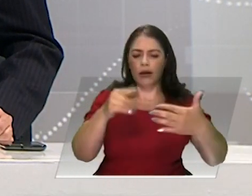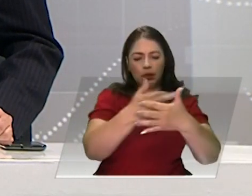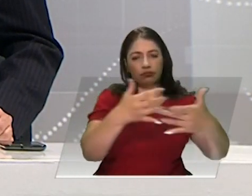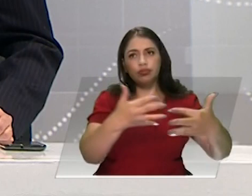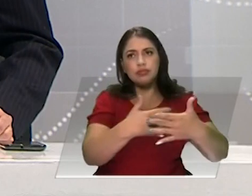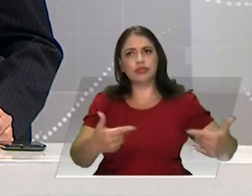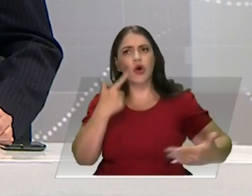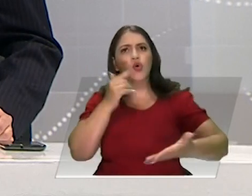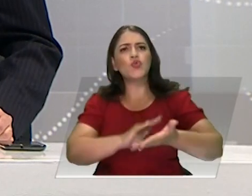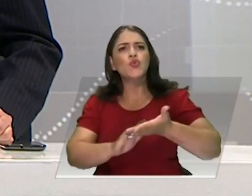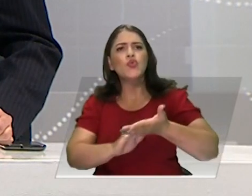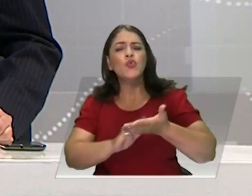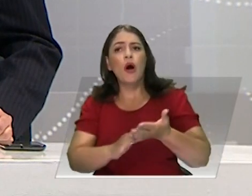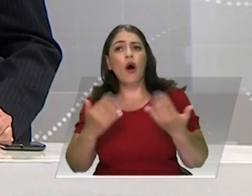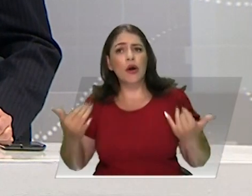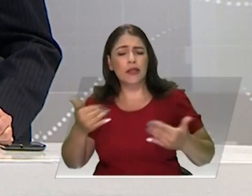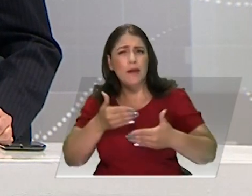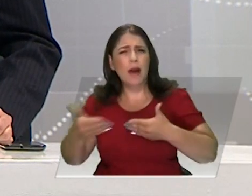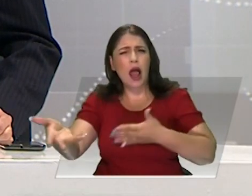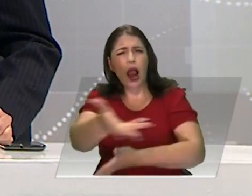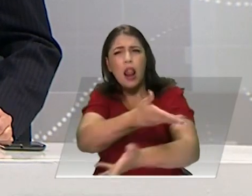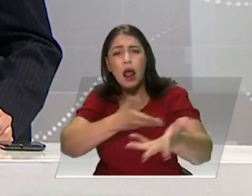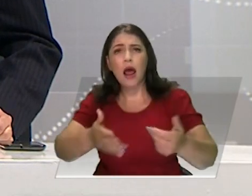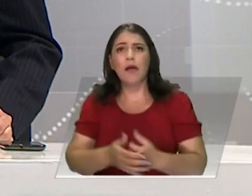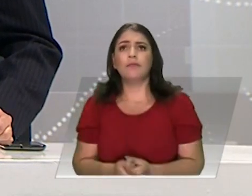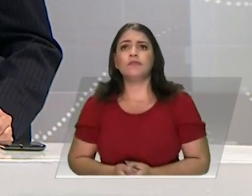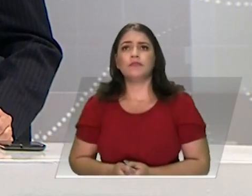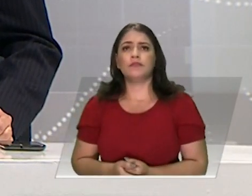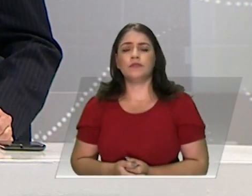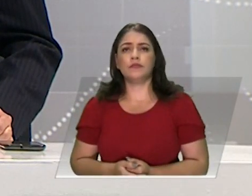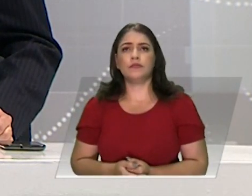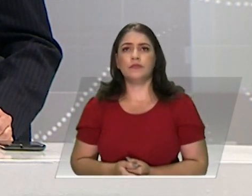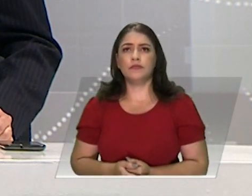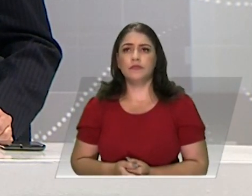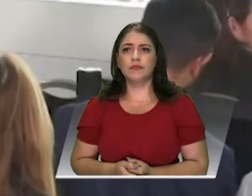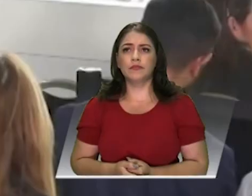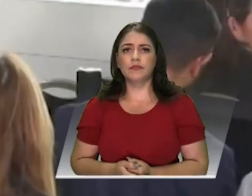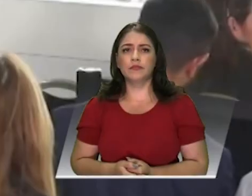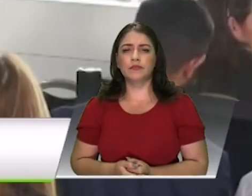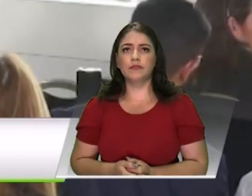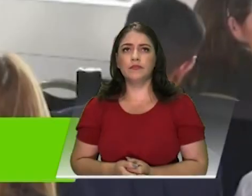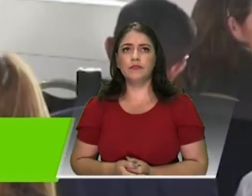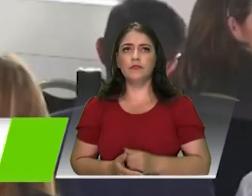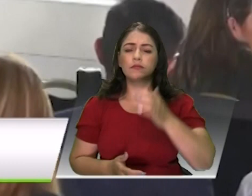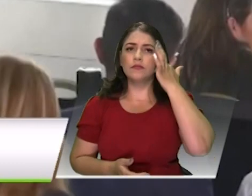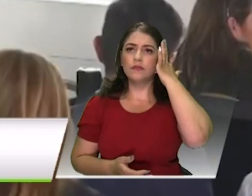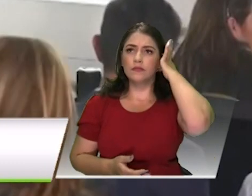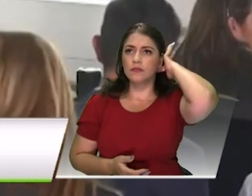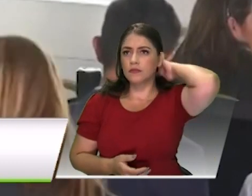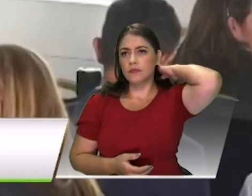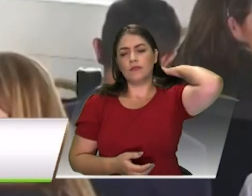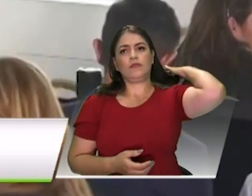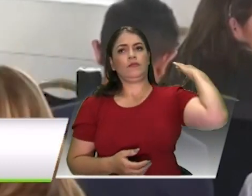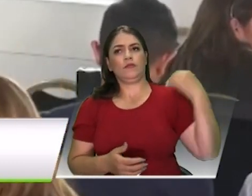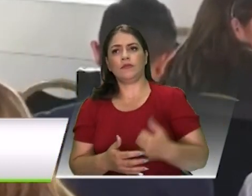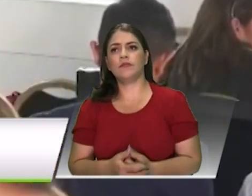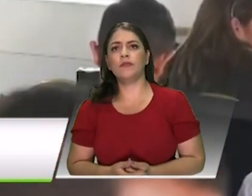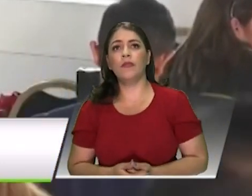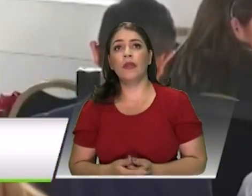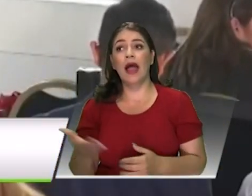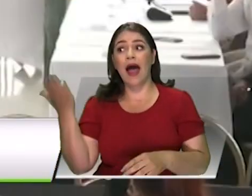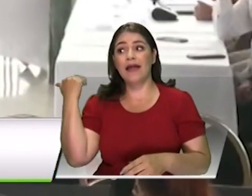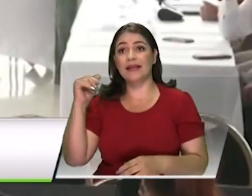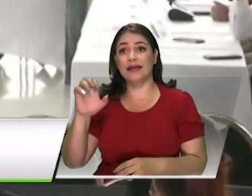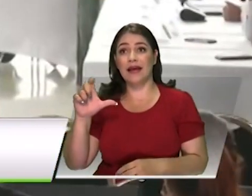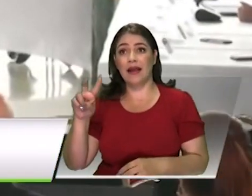durante el segundo ciclo de conversaciones adelantado en la capital de México tras la crisis presentada en la mesa con el